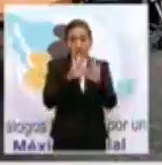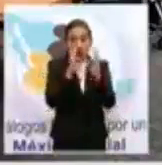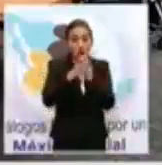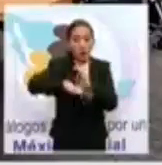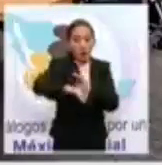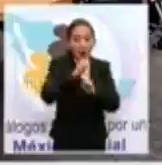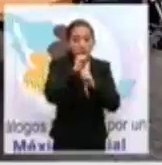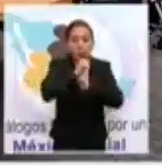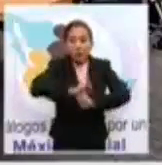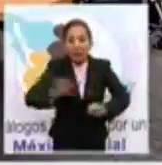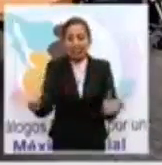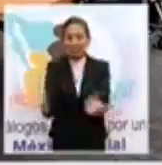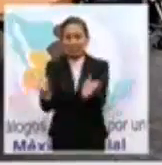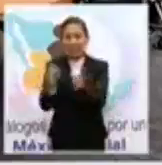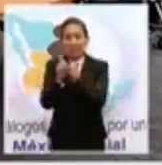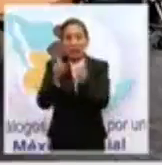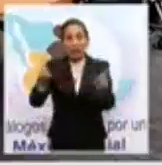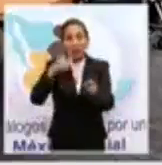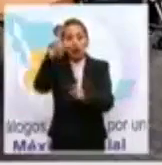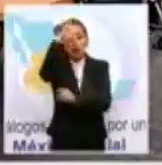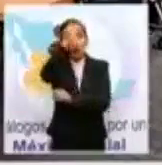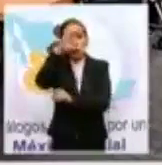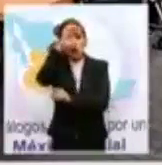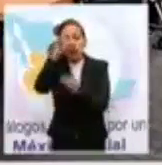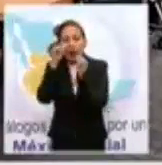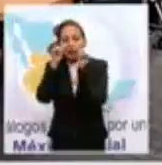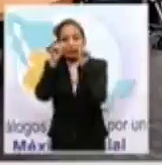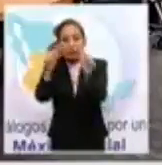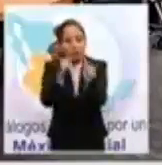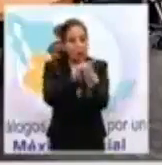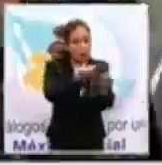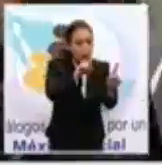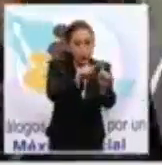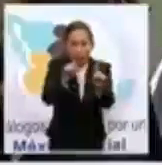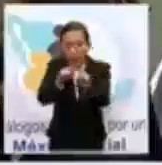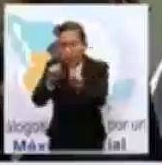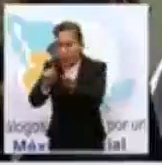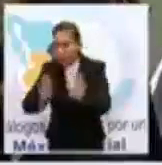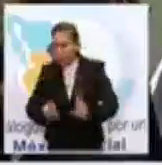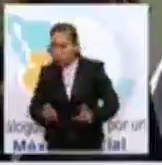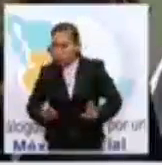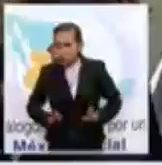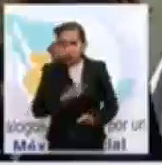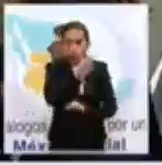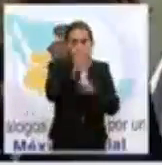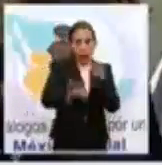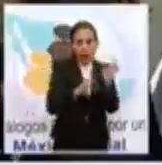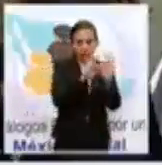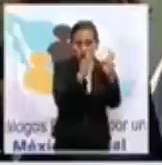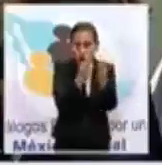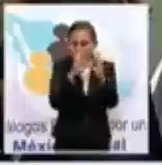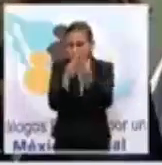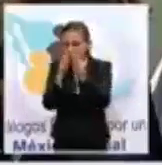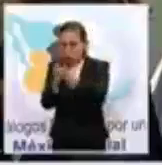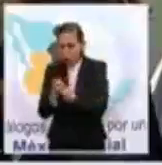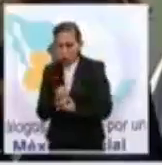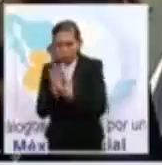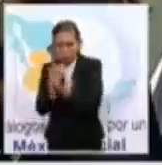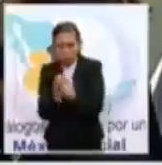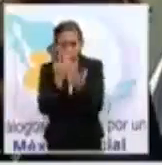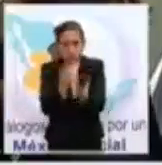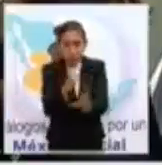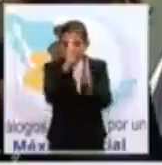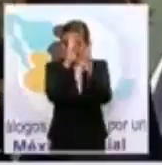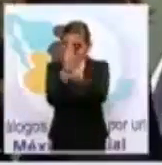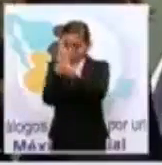medios para la difusión y desarrollo de la cultura atendiendo la diversidad cultural en todas sus manifestaciones y expresiones, con